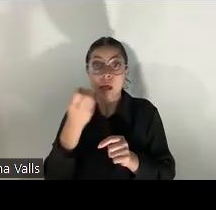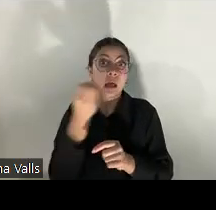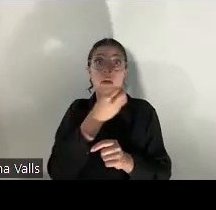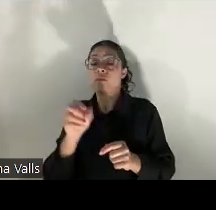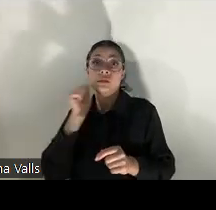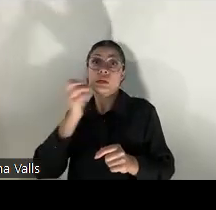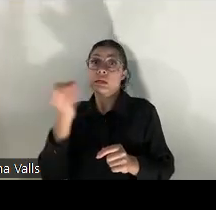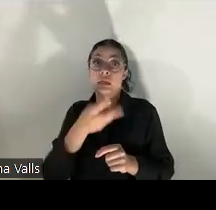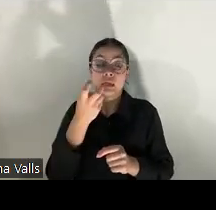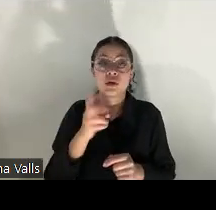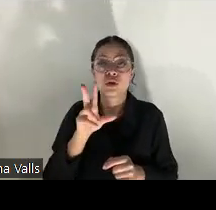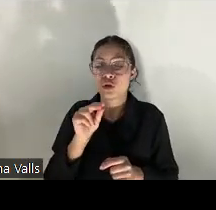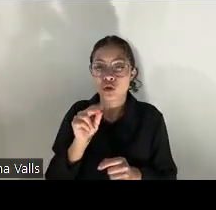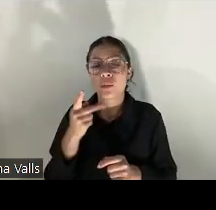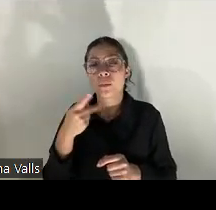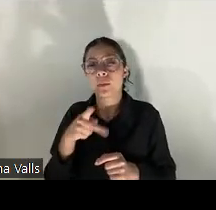tono, pero es